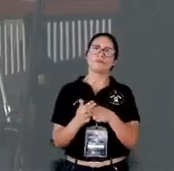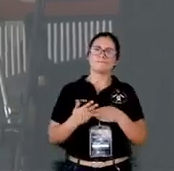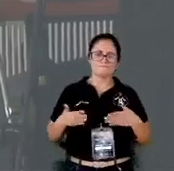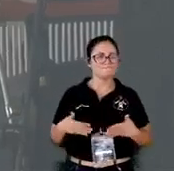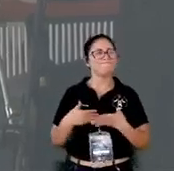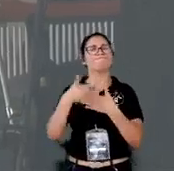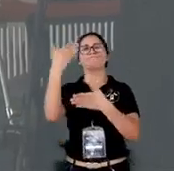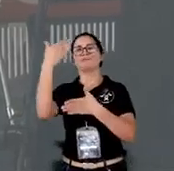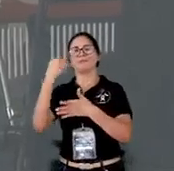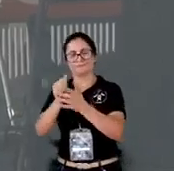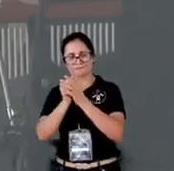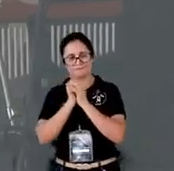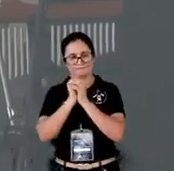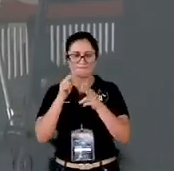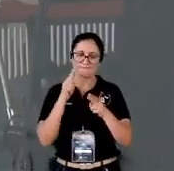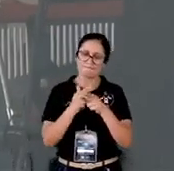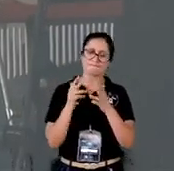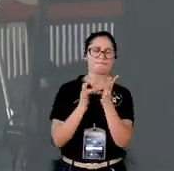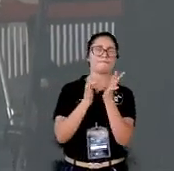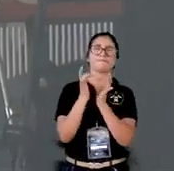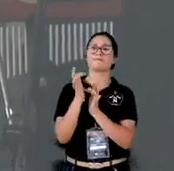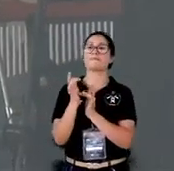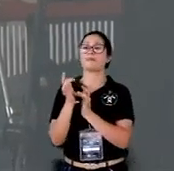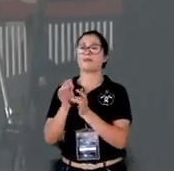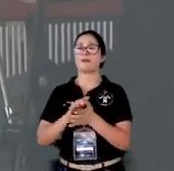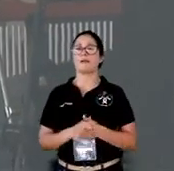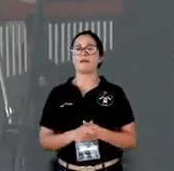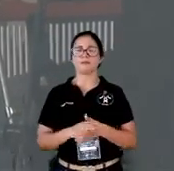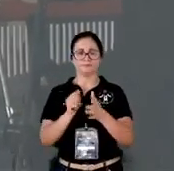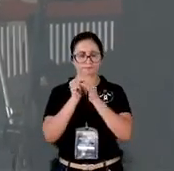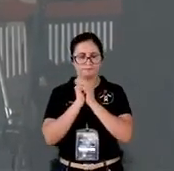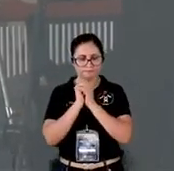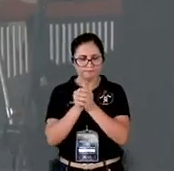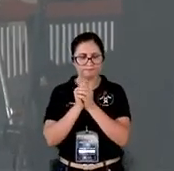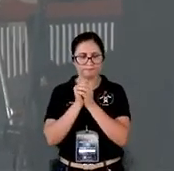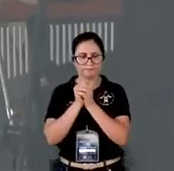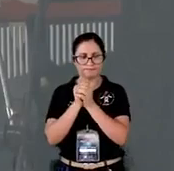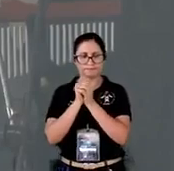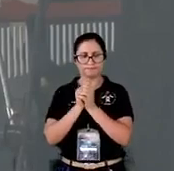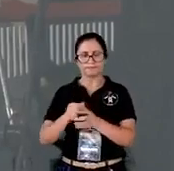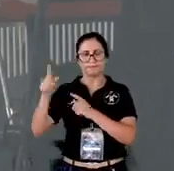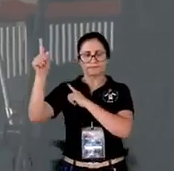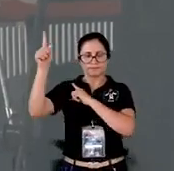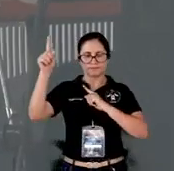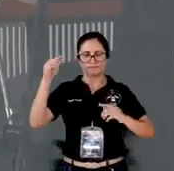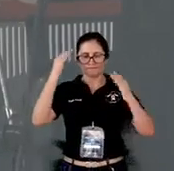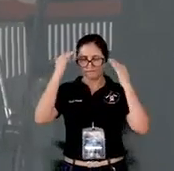iniciar la oración en el nombre de Jesús. Soberano y eterno Dios,